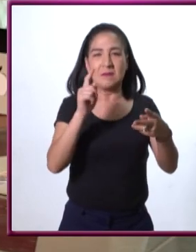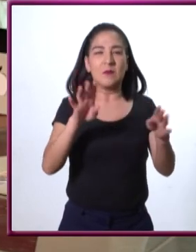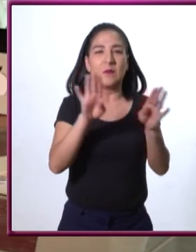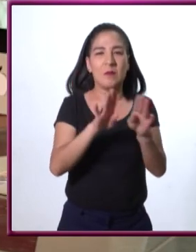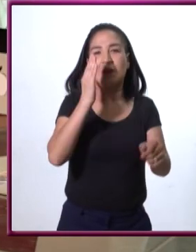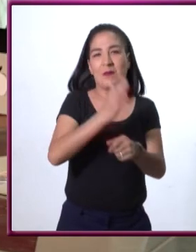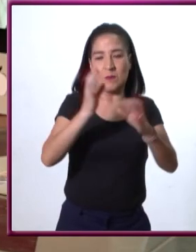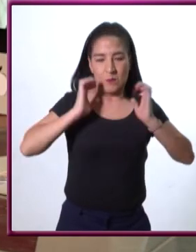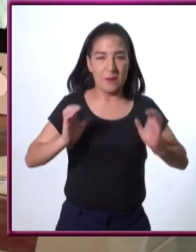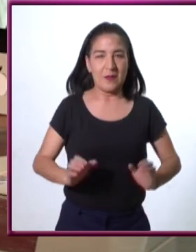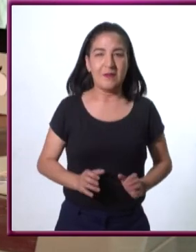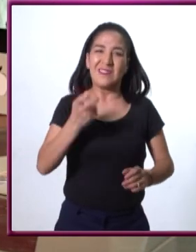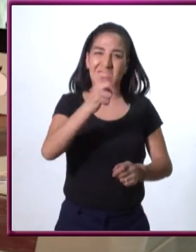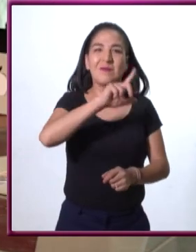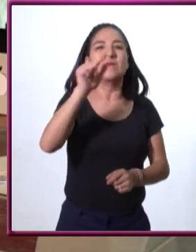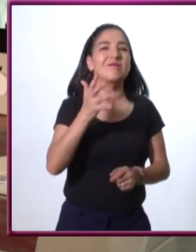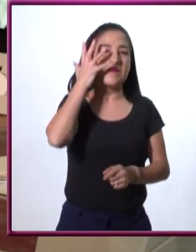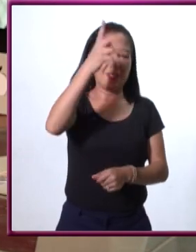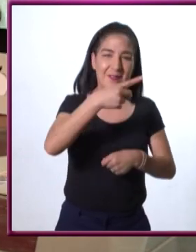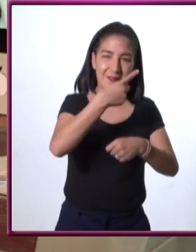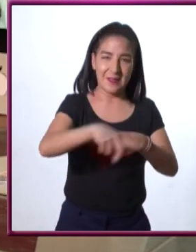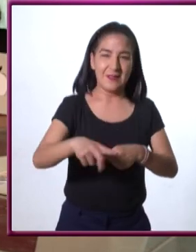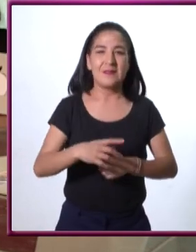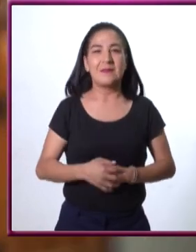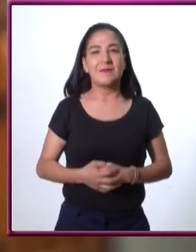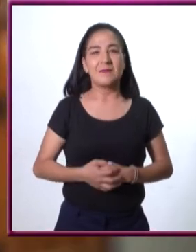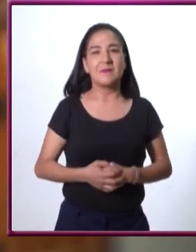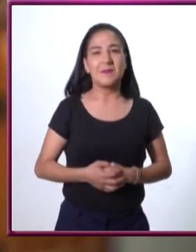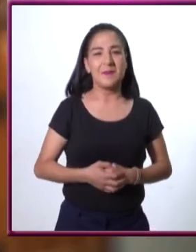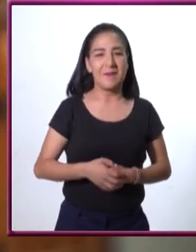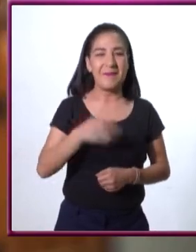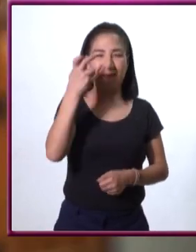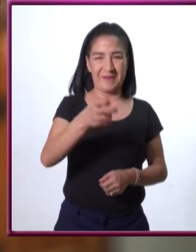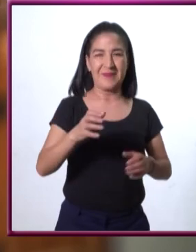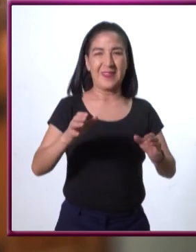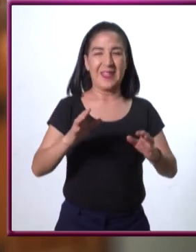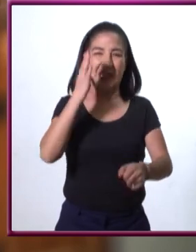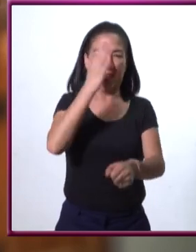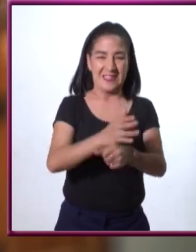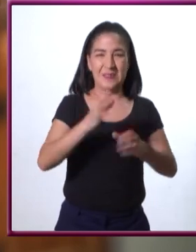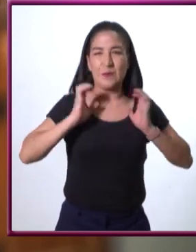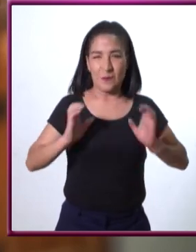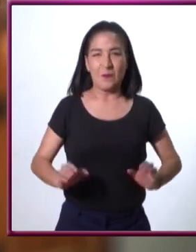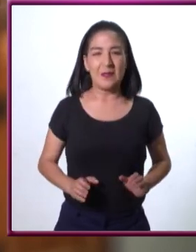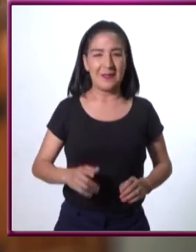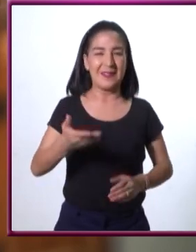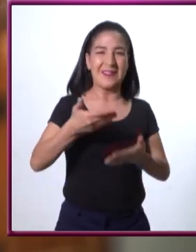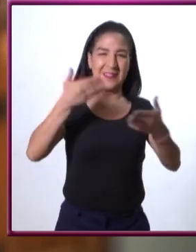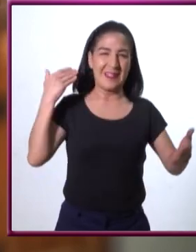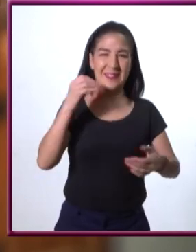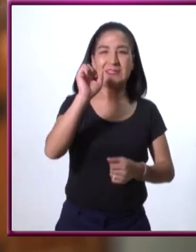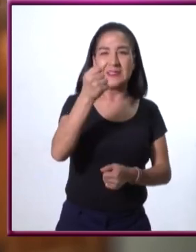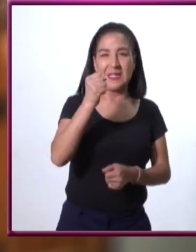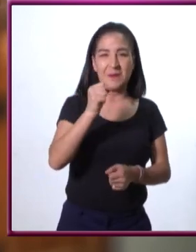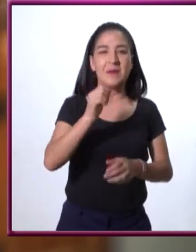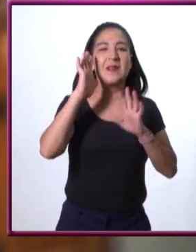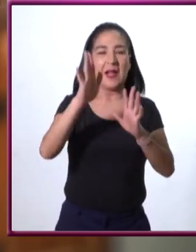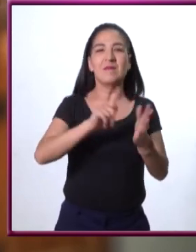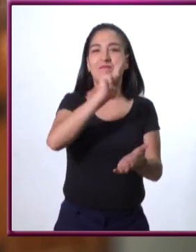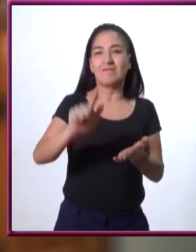por estos efectos que tiene en los organismos. Respecto al castigo físico, en septiembre se